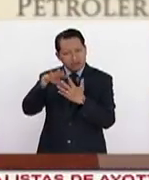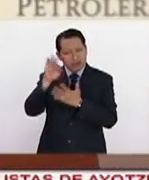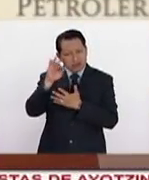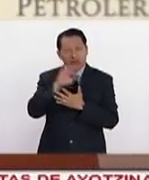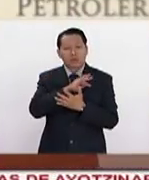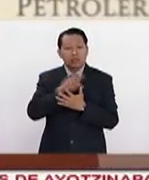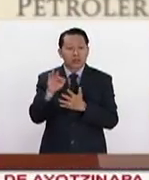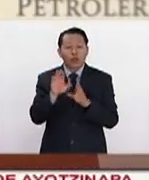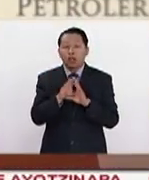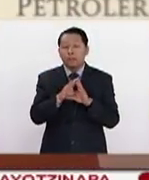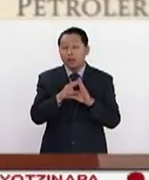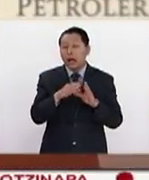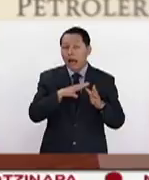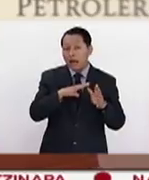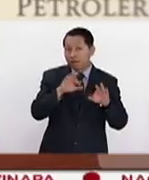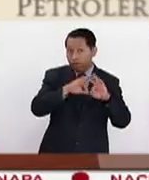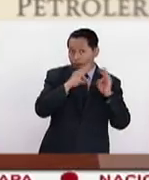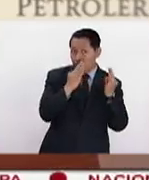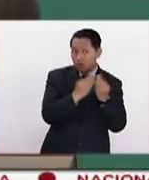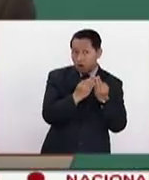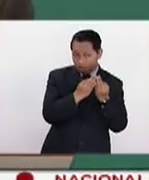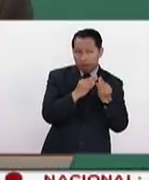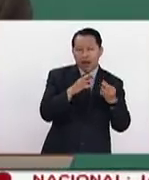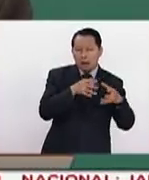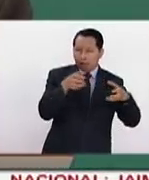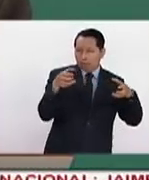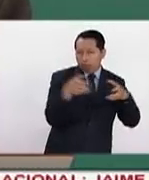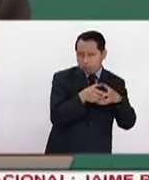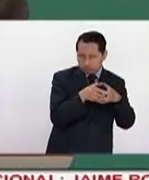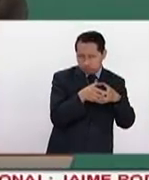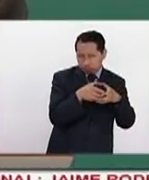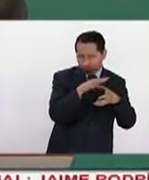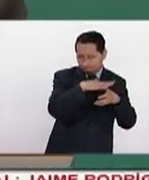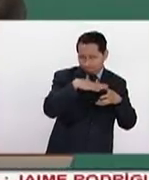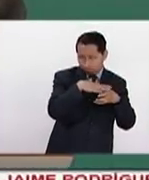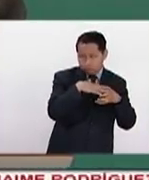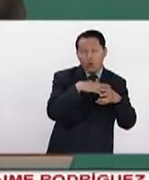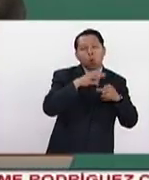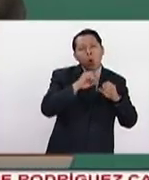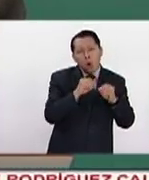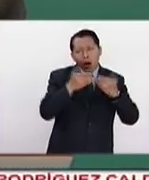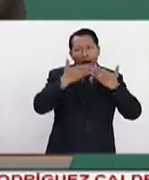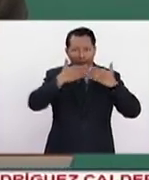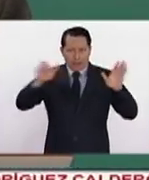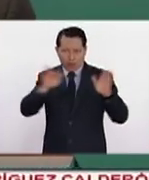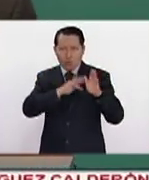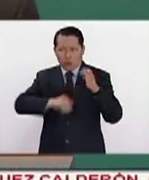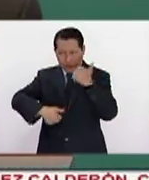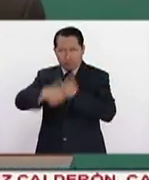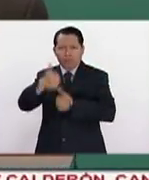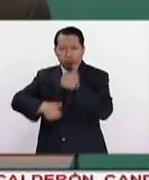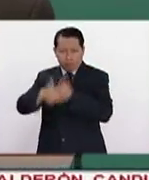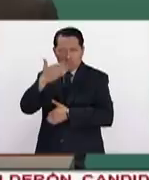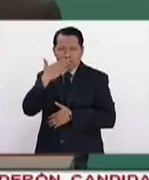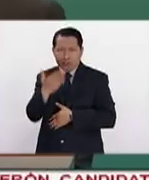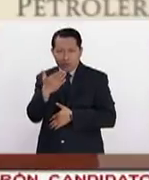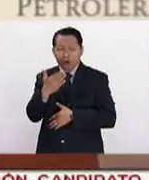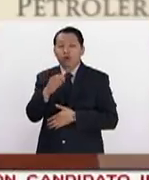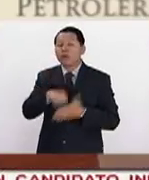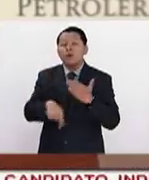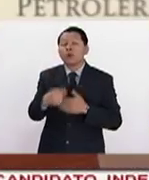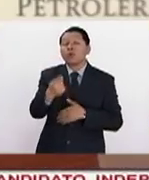a un modelo cerrado o privilegiar la apertura y la competencia, o por obligar a Pemex